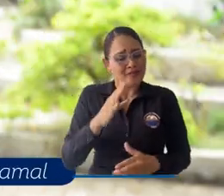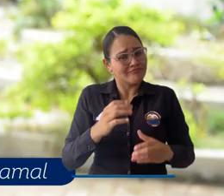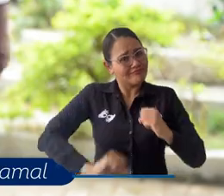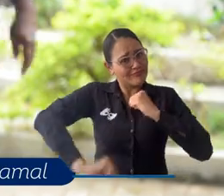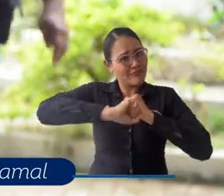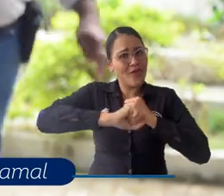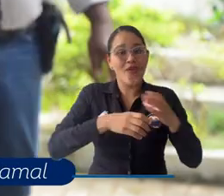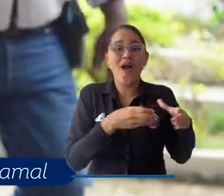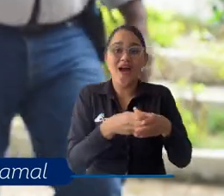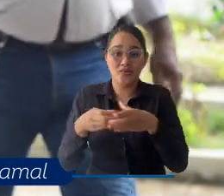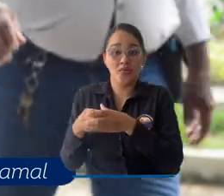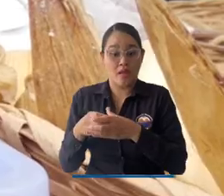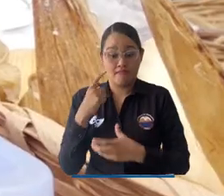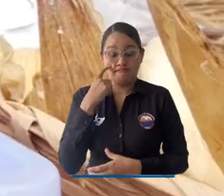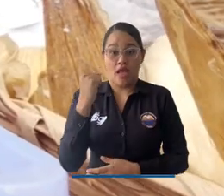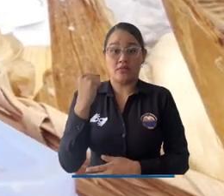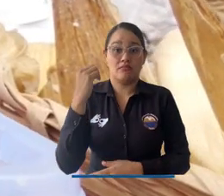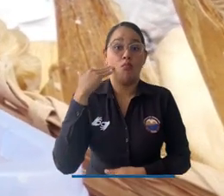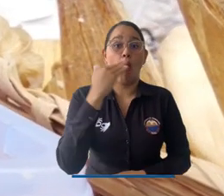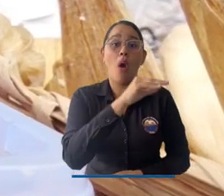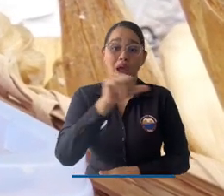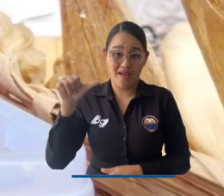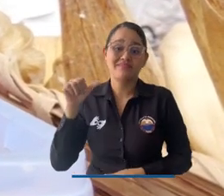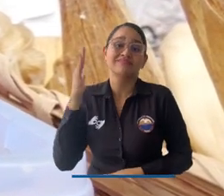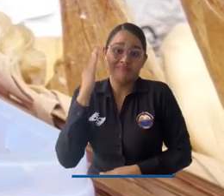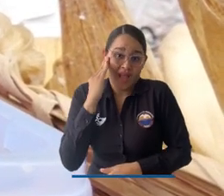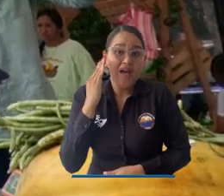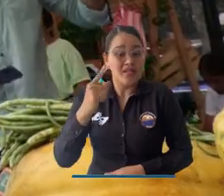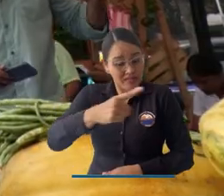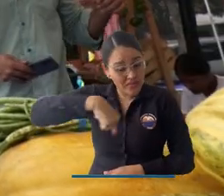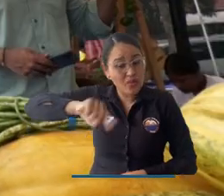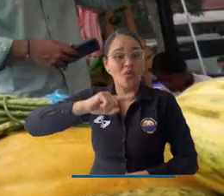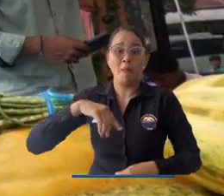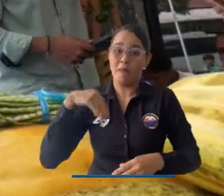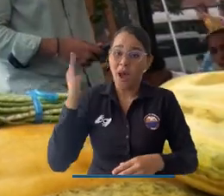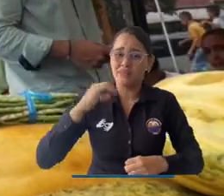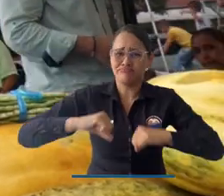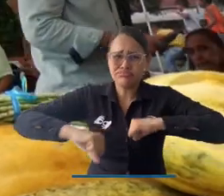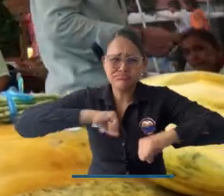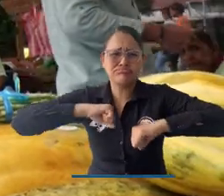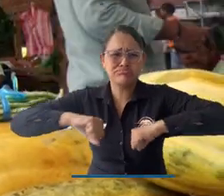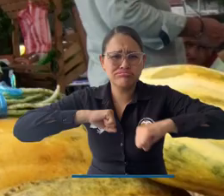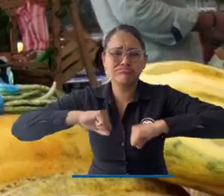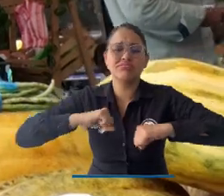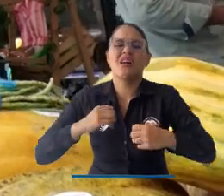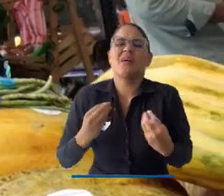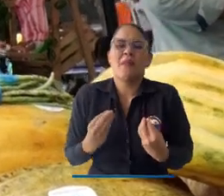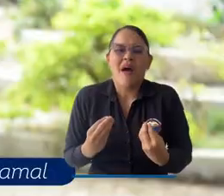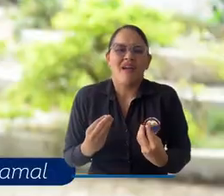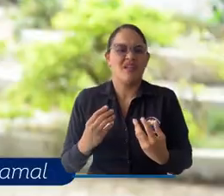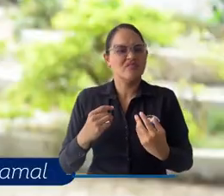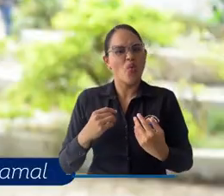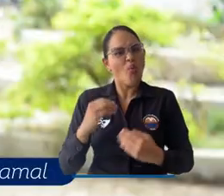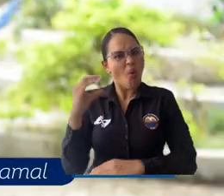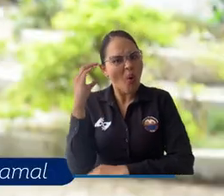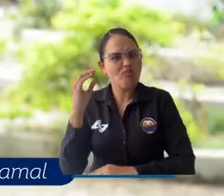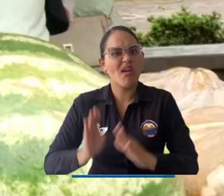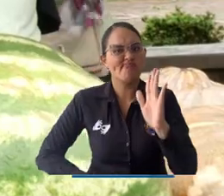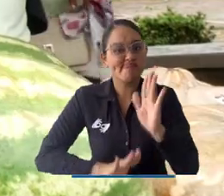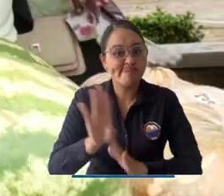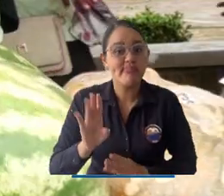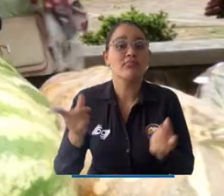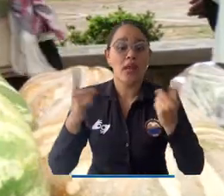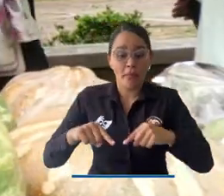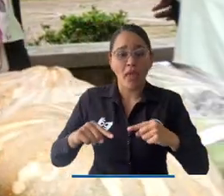asociaciones de acá y sobre todo a las mujeres que sostienen el país con estos alimentos y llevan pues dinero a su hogar. Me parece espectacular ese